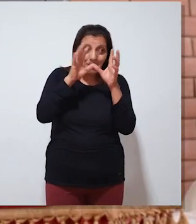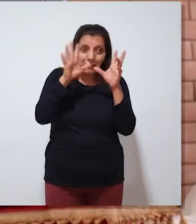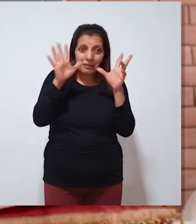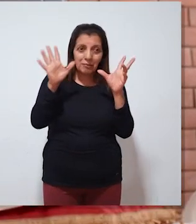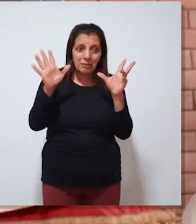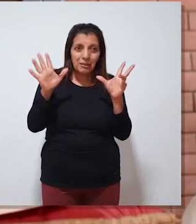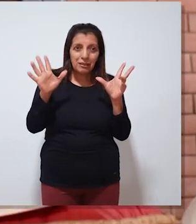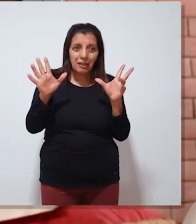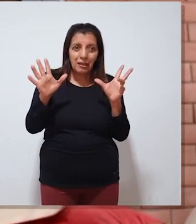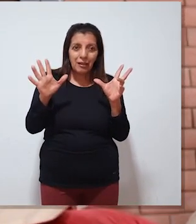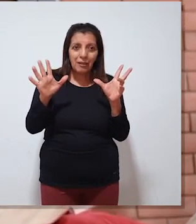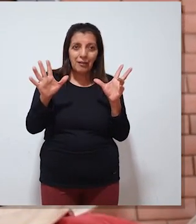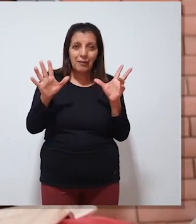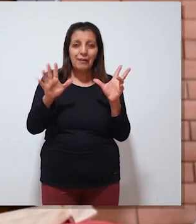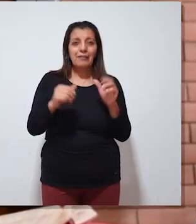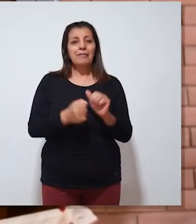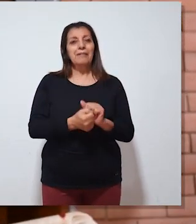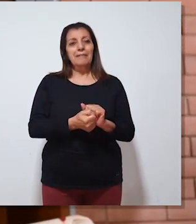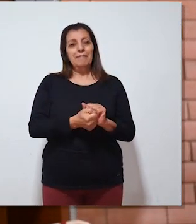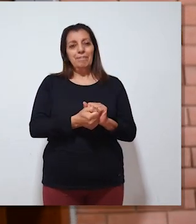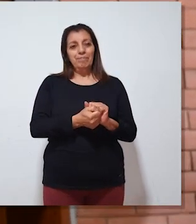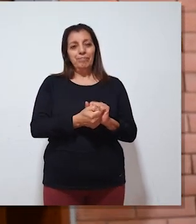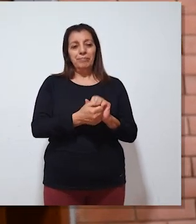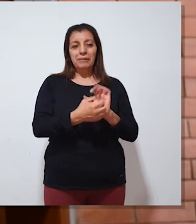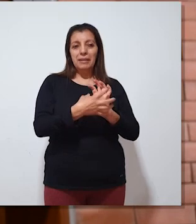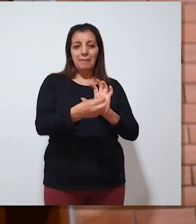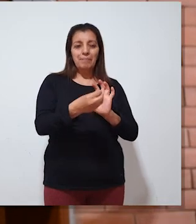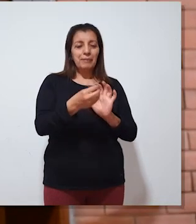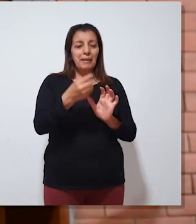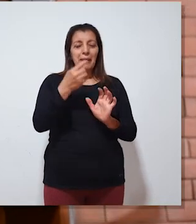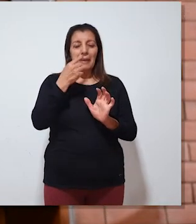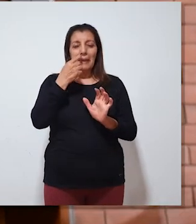el Señor hizo en mí